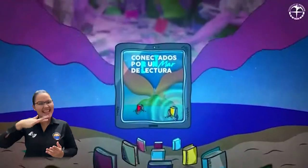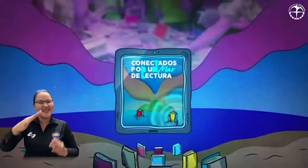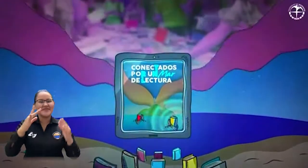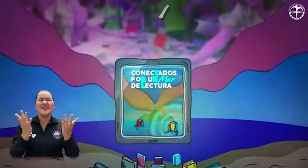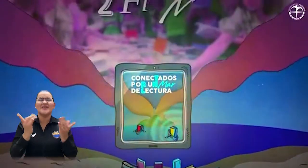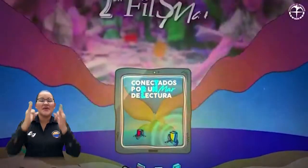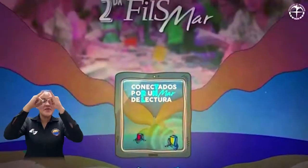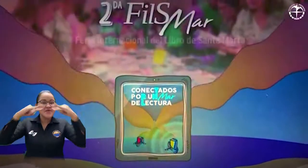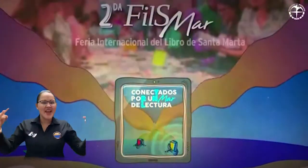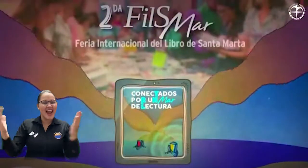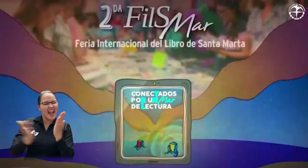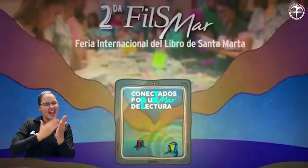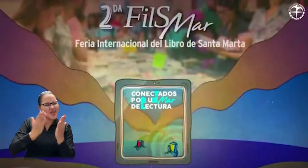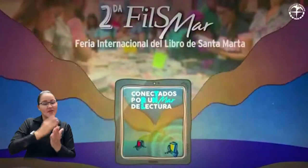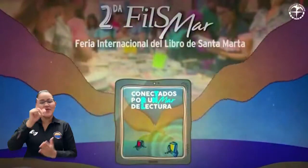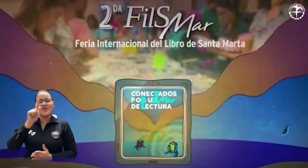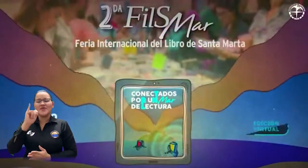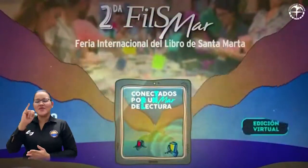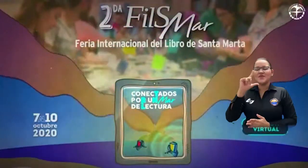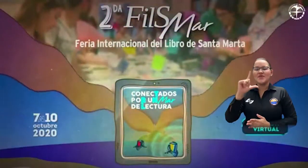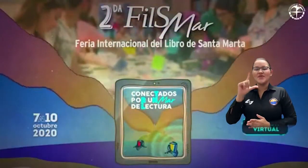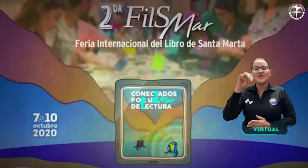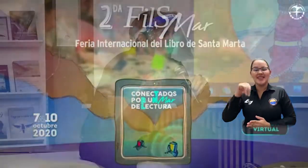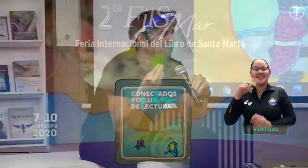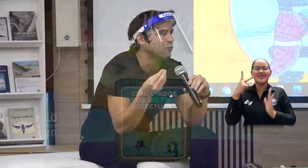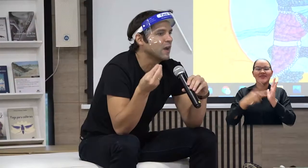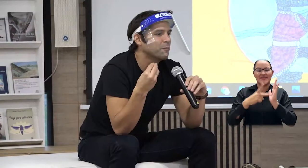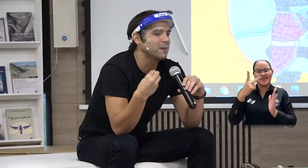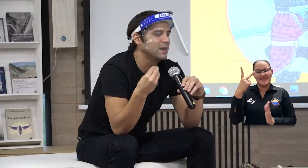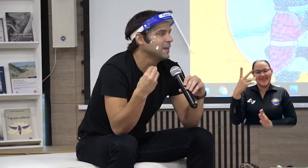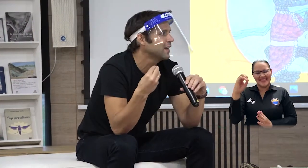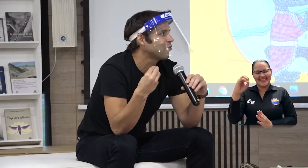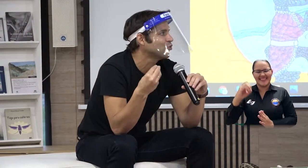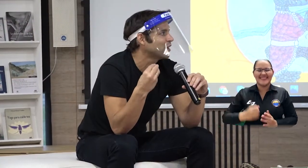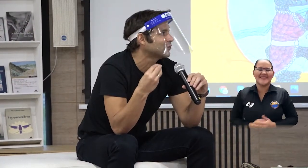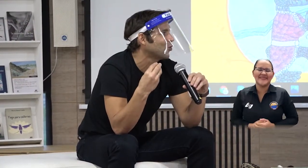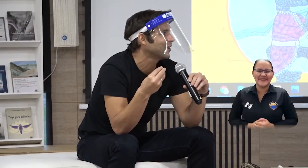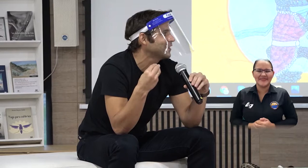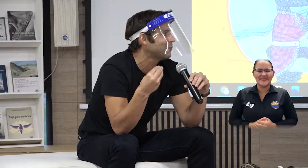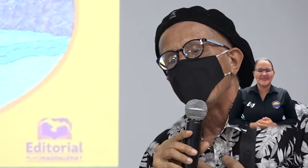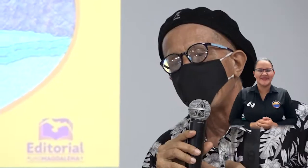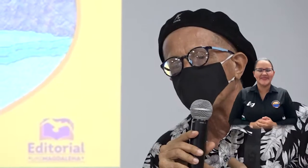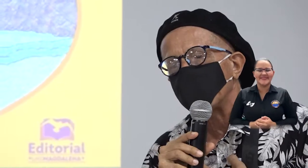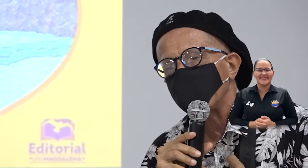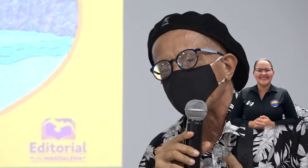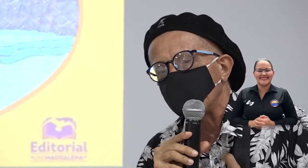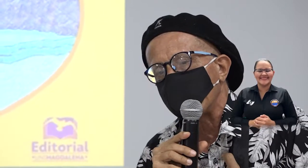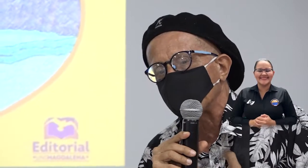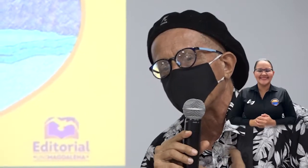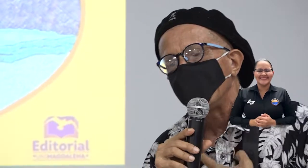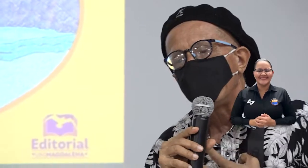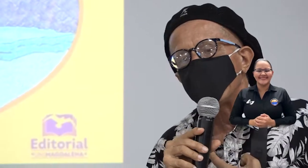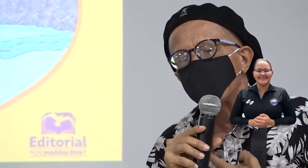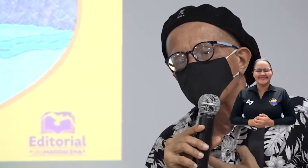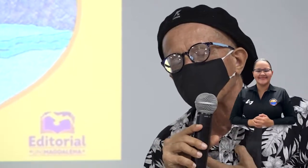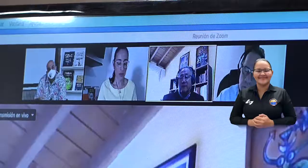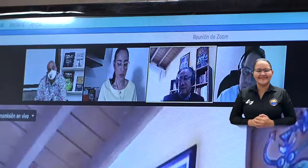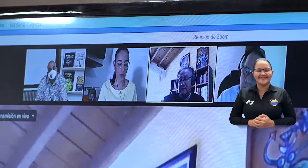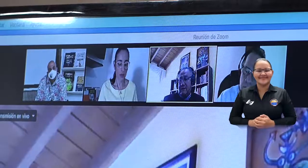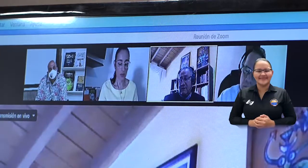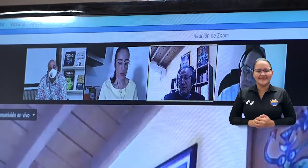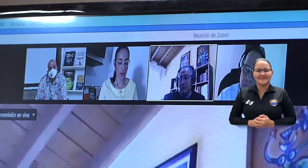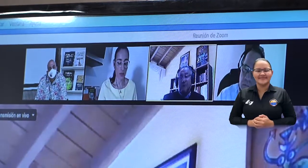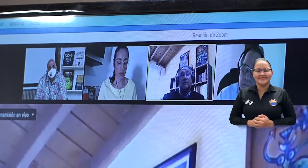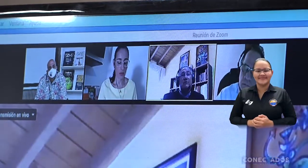2020, conectados por un mar de lectura. Como una tirida contra todo eso. A los seres humanos y a los